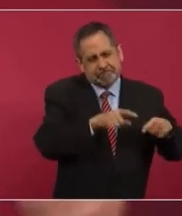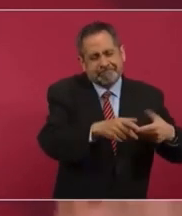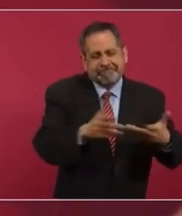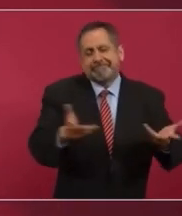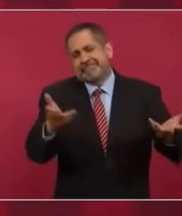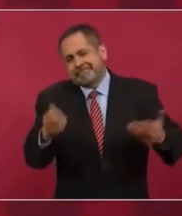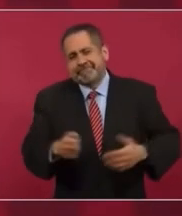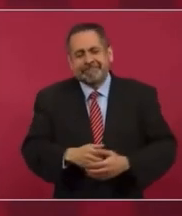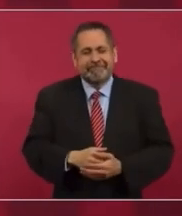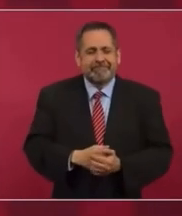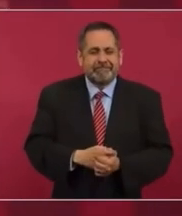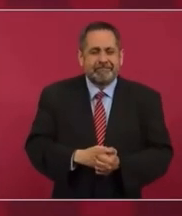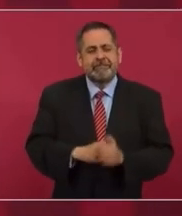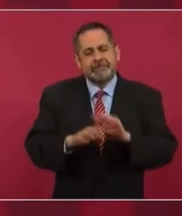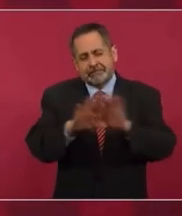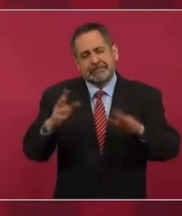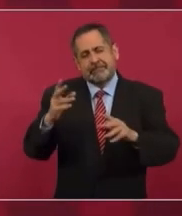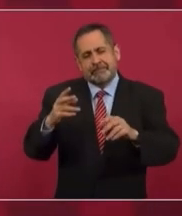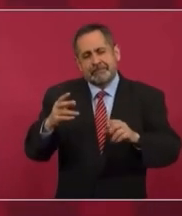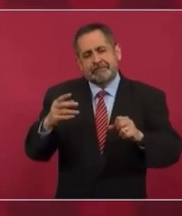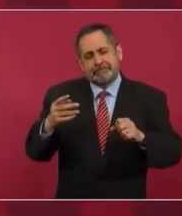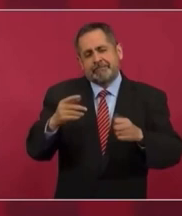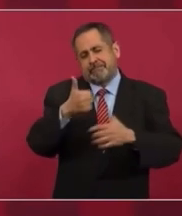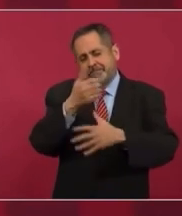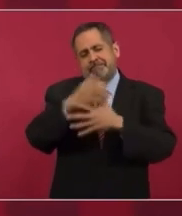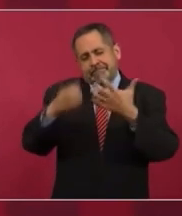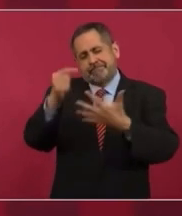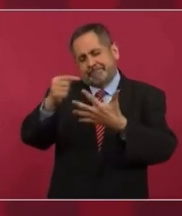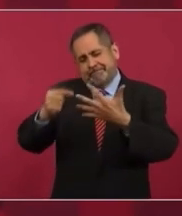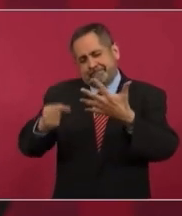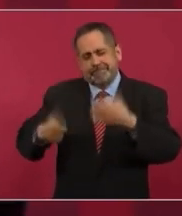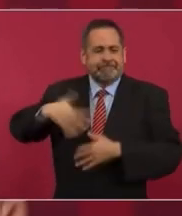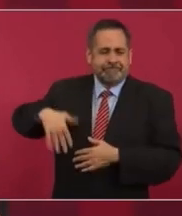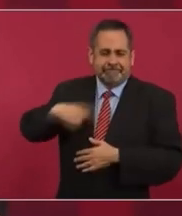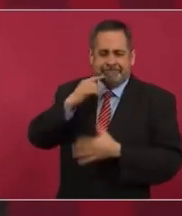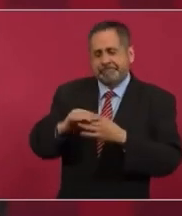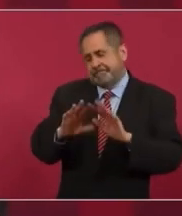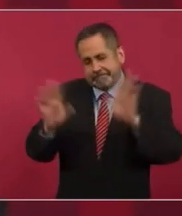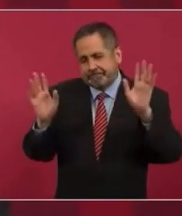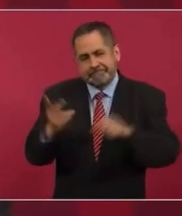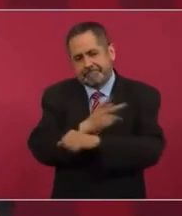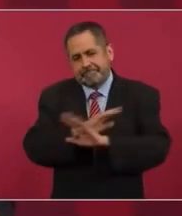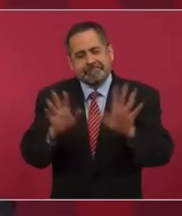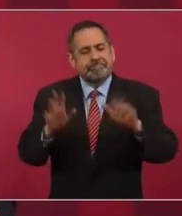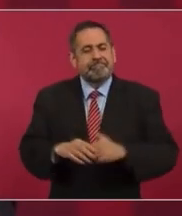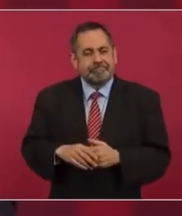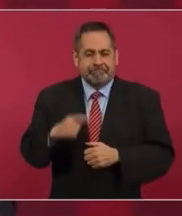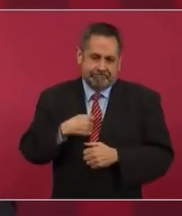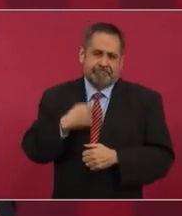Entonces, ya también han pasado otras cosas, como esto que estoy también